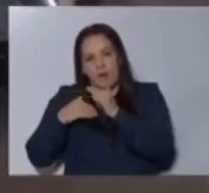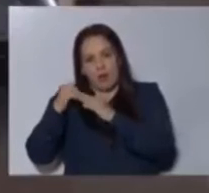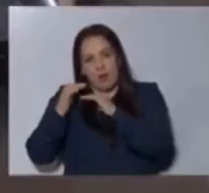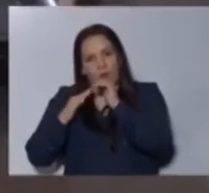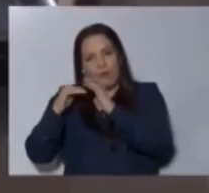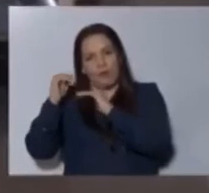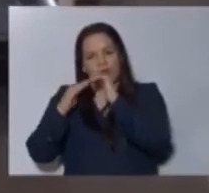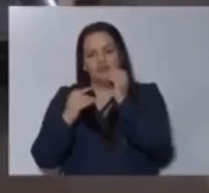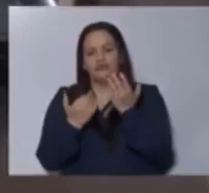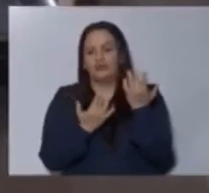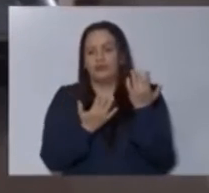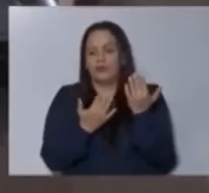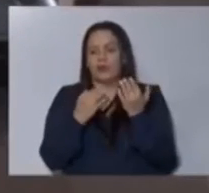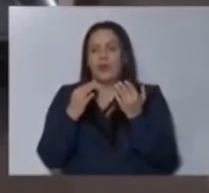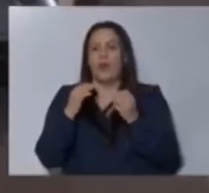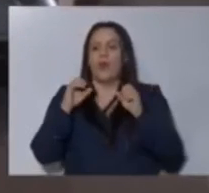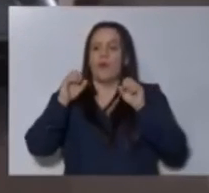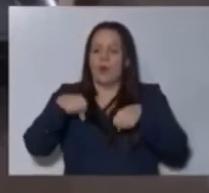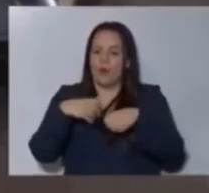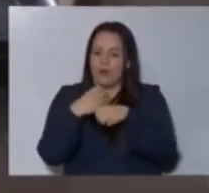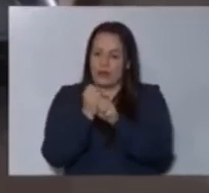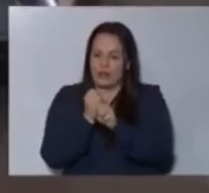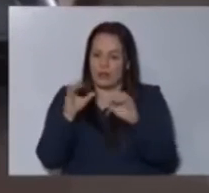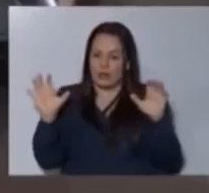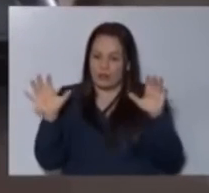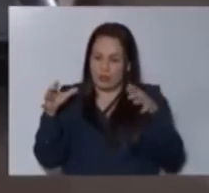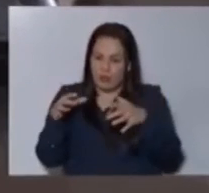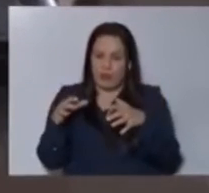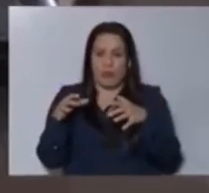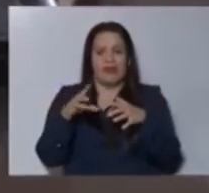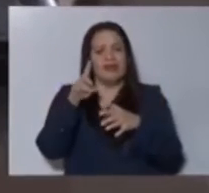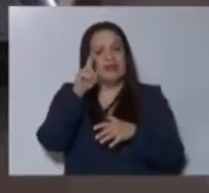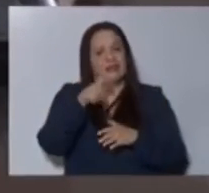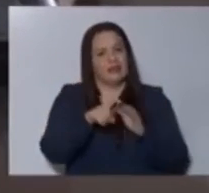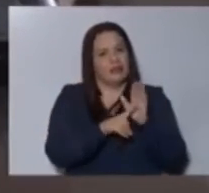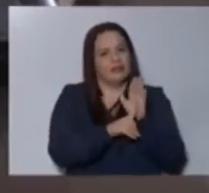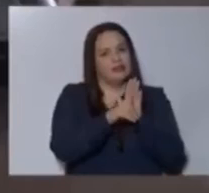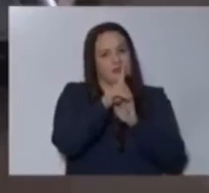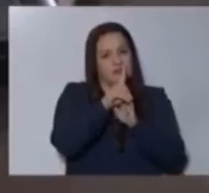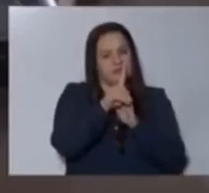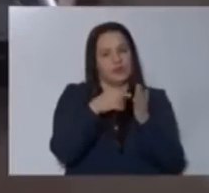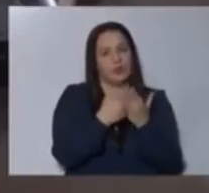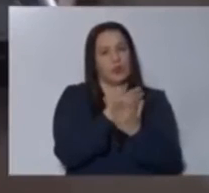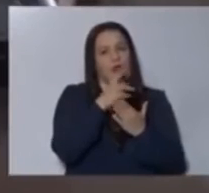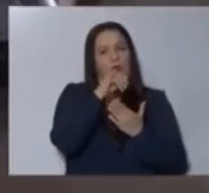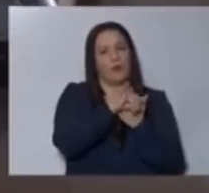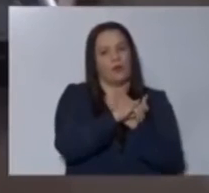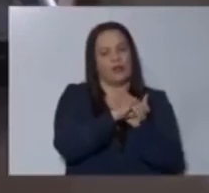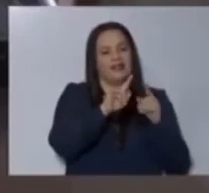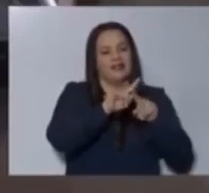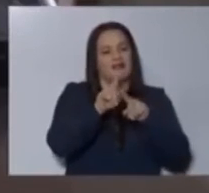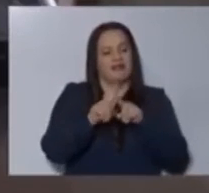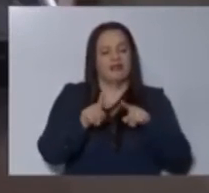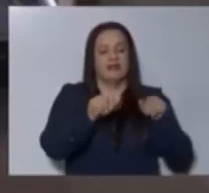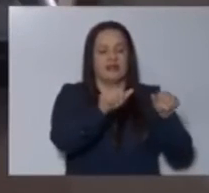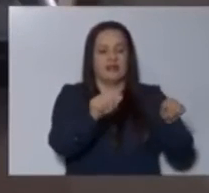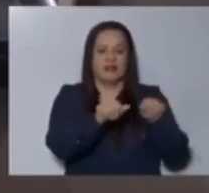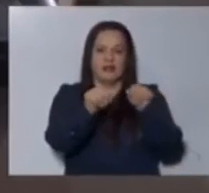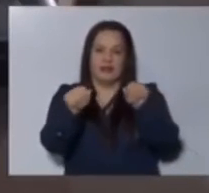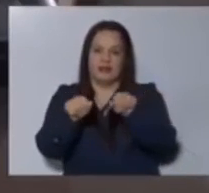los podamos impulsar juntos. Y habrá que desarrollar nuevas iniciativas con los distintos sectores.